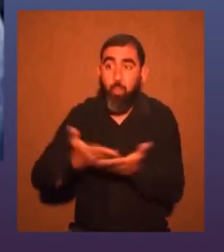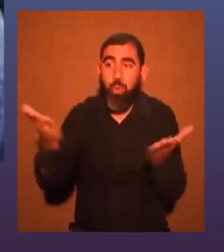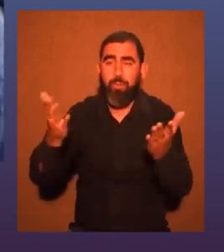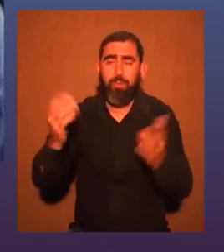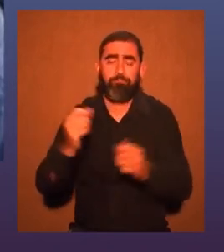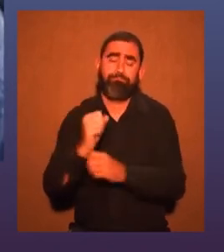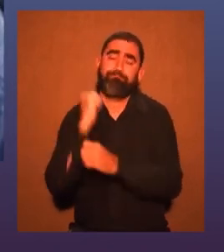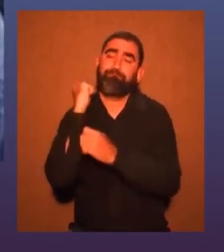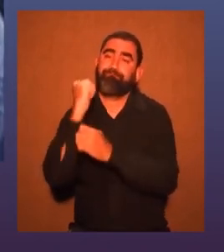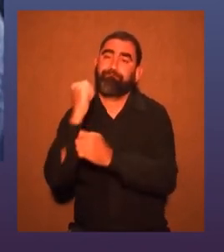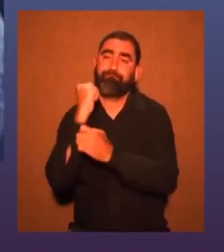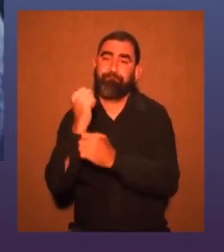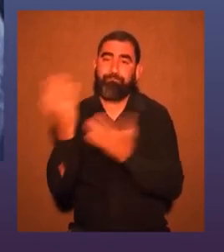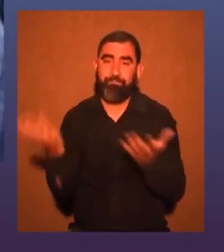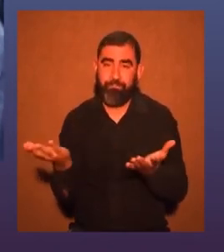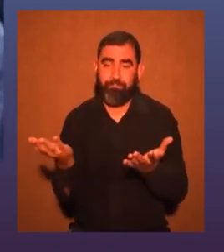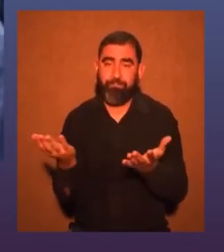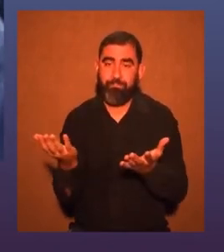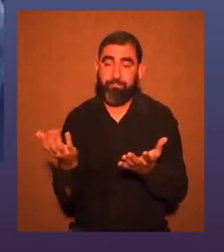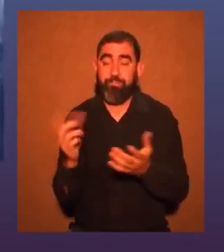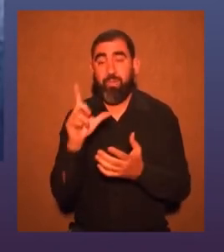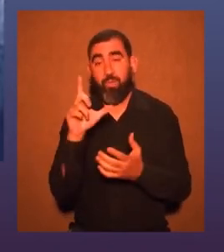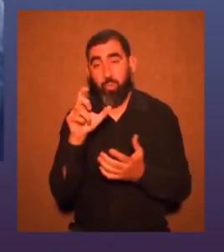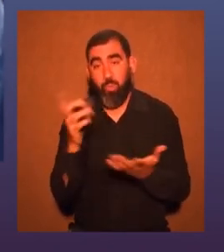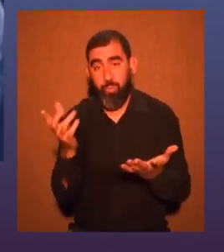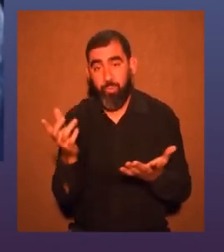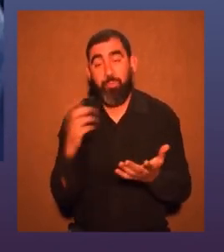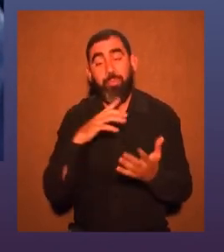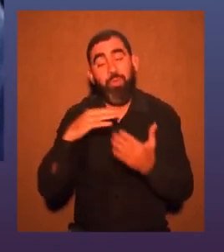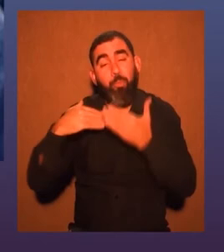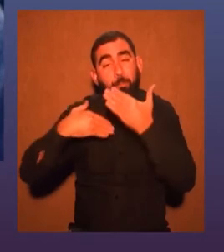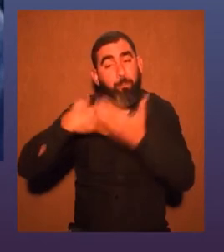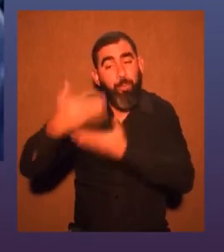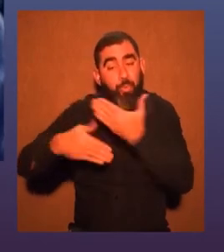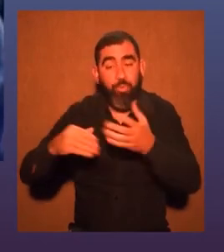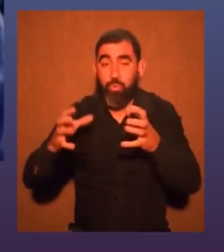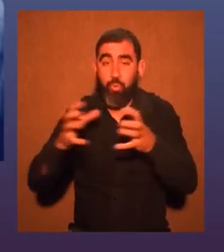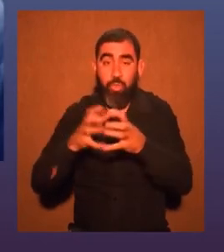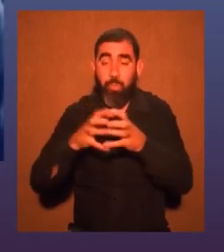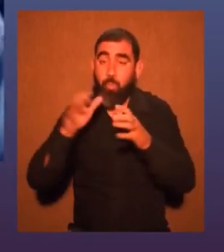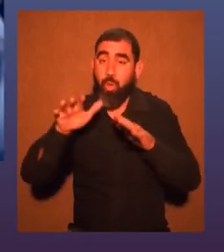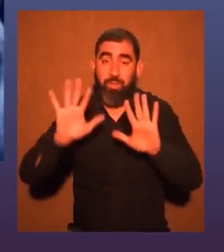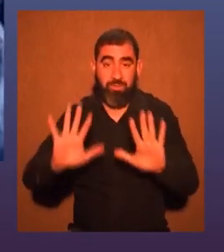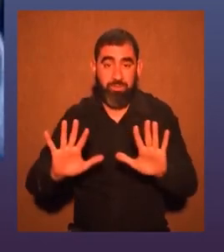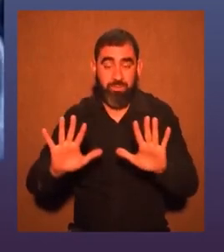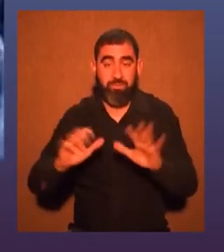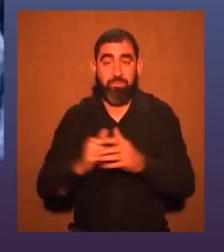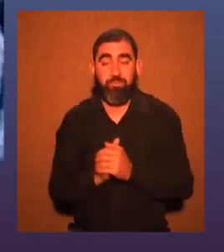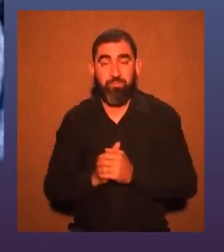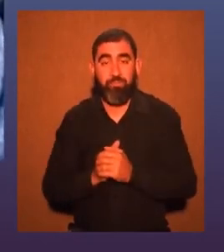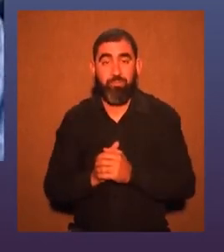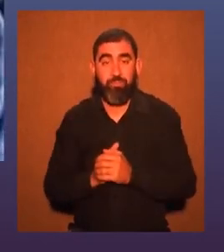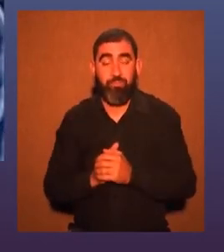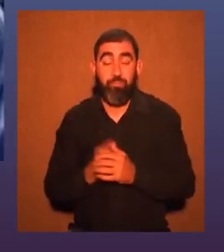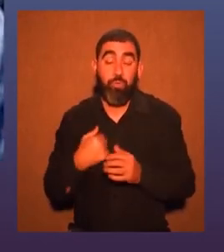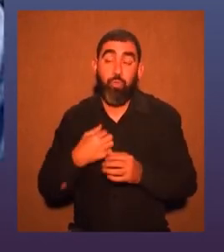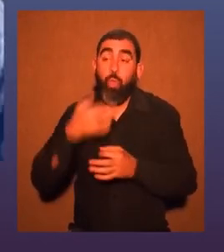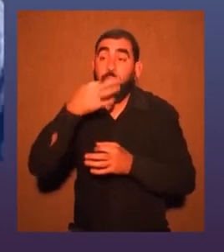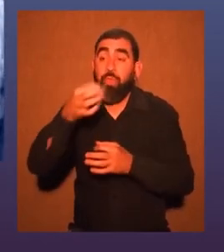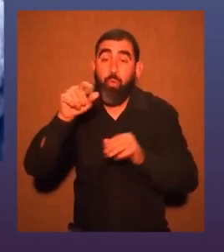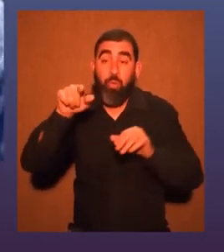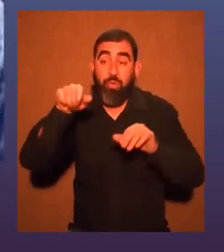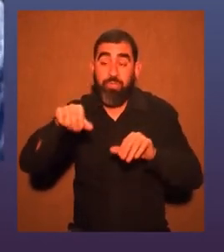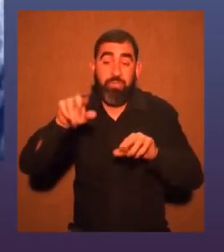grandes actores con oficio. Y es que los procesos colectivos tienen eso. Hablo en este caso como de los procesos